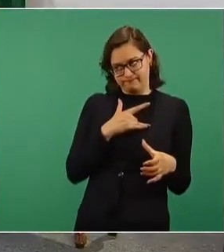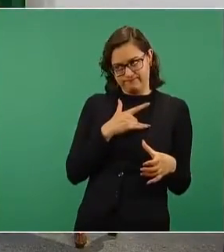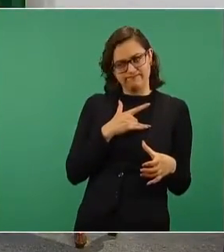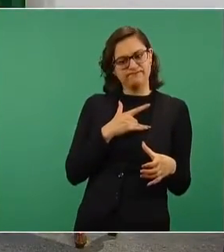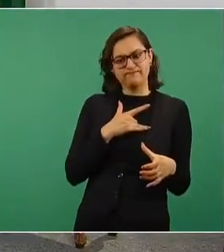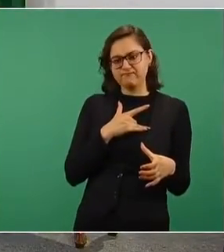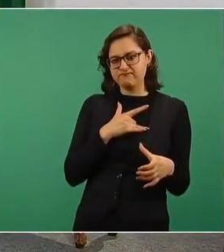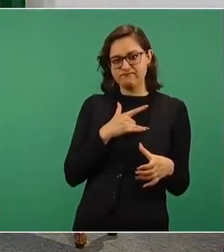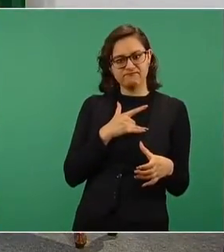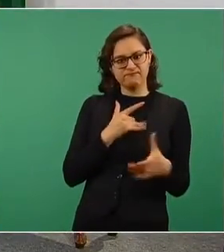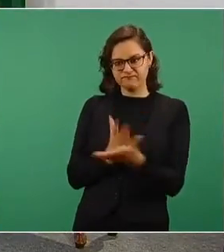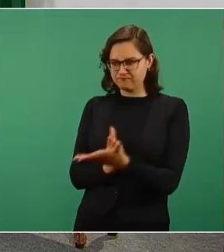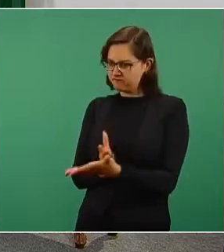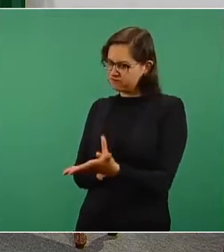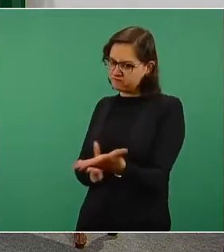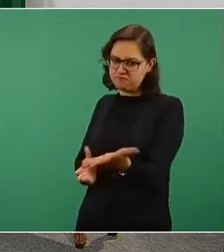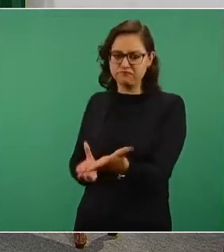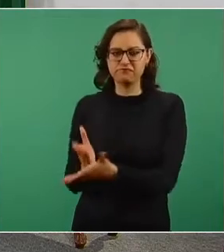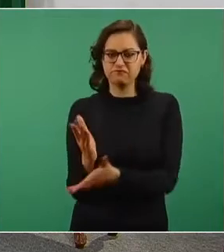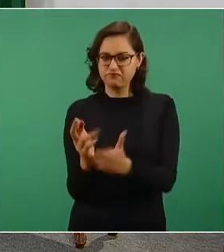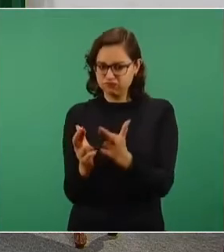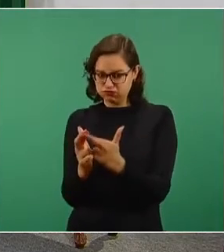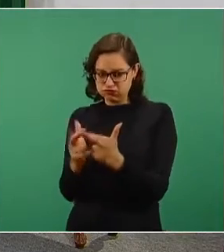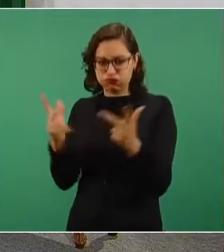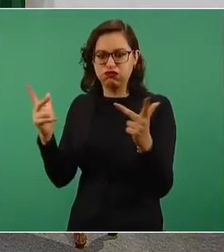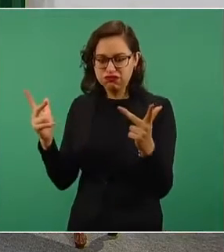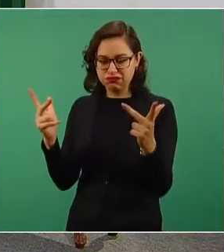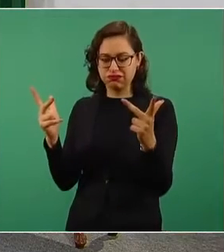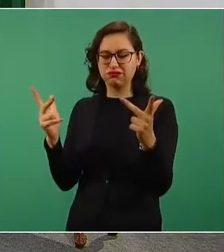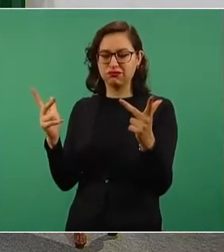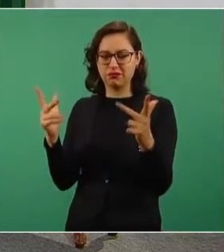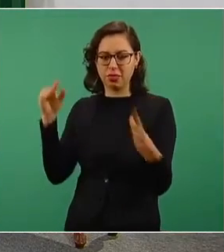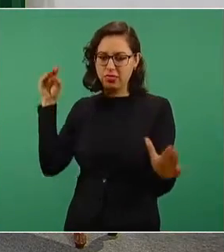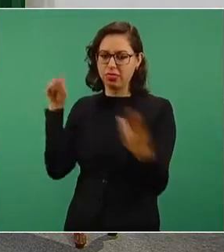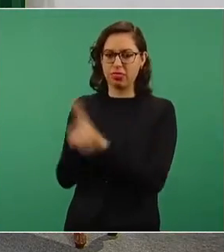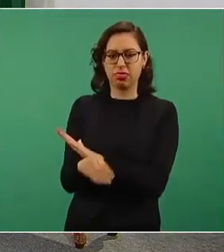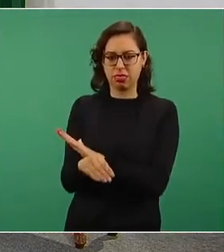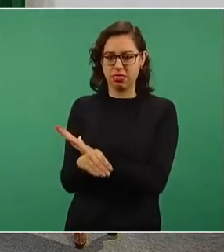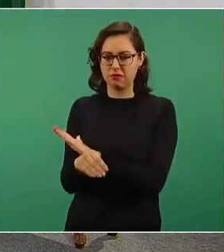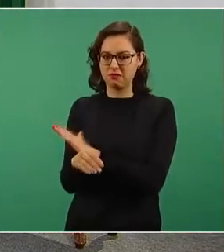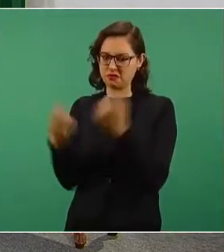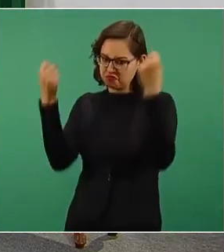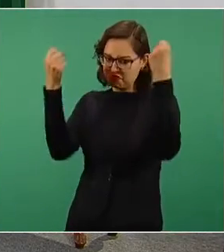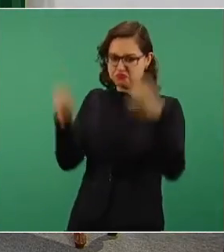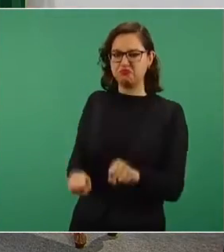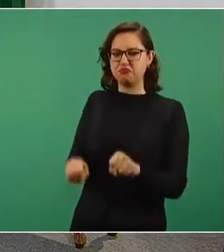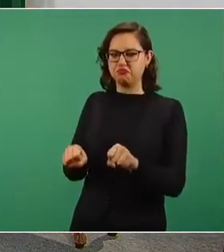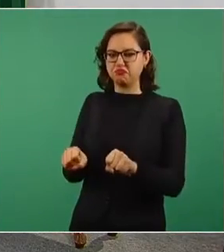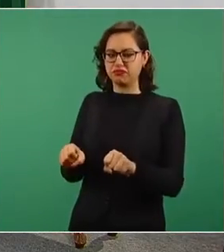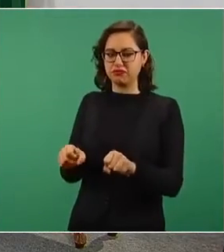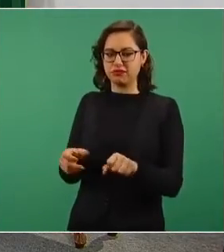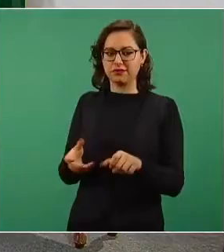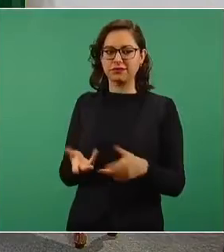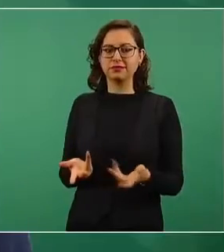el que una minoría se impusiera por la fuerza.